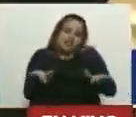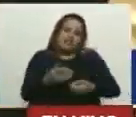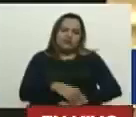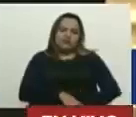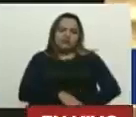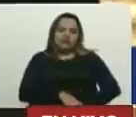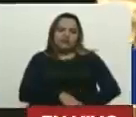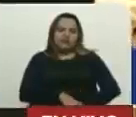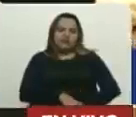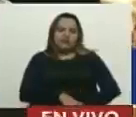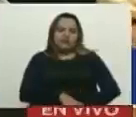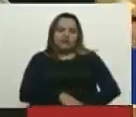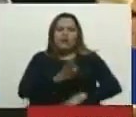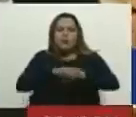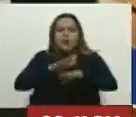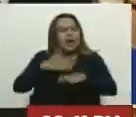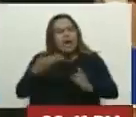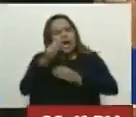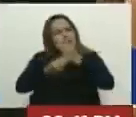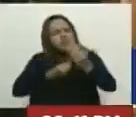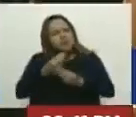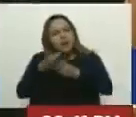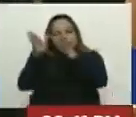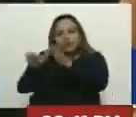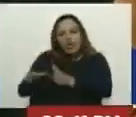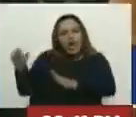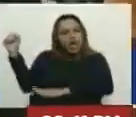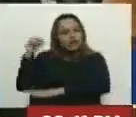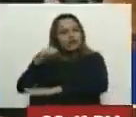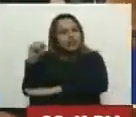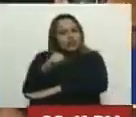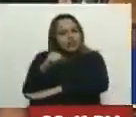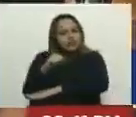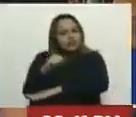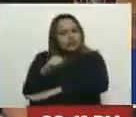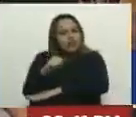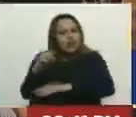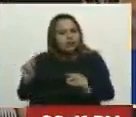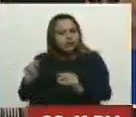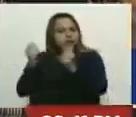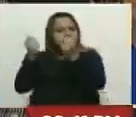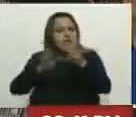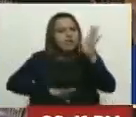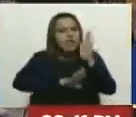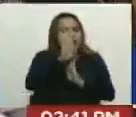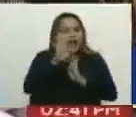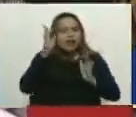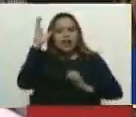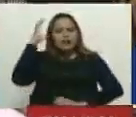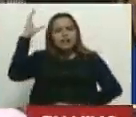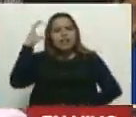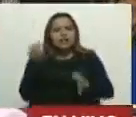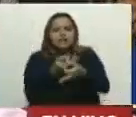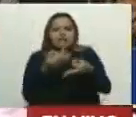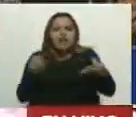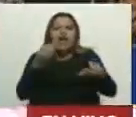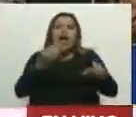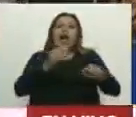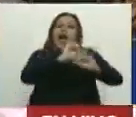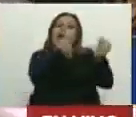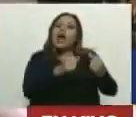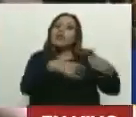universitaria. Porque ¿qué hacemos con una persona con trastorno del espectro autista que rápidamente desarrolle habilidades extraordinarias para las artes